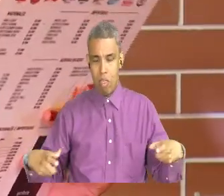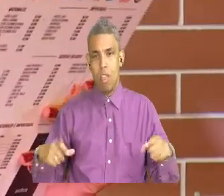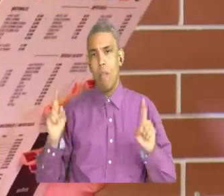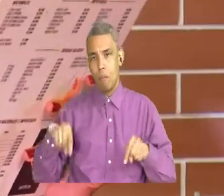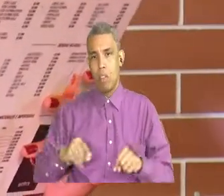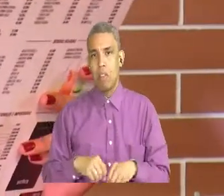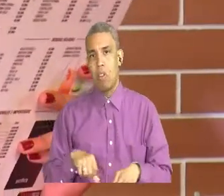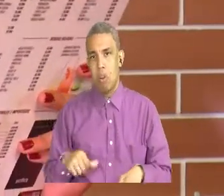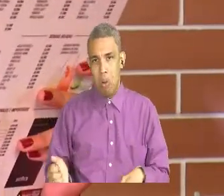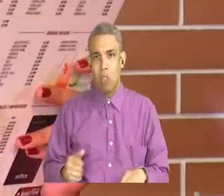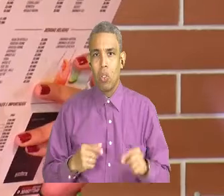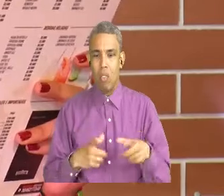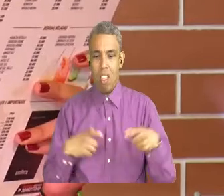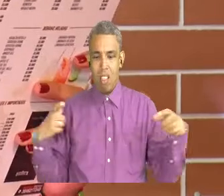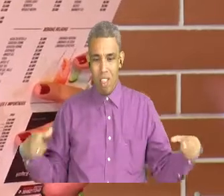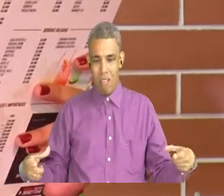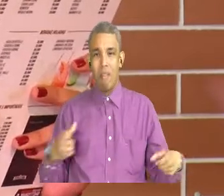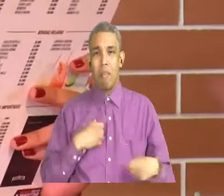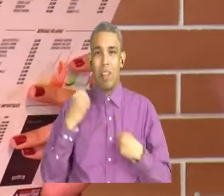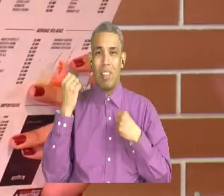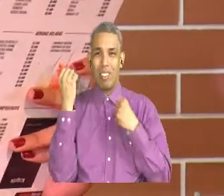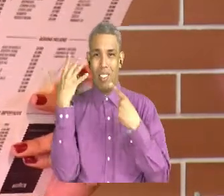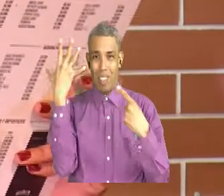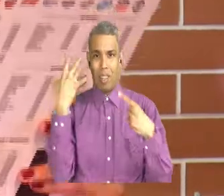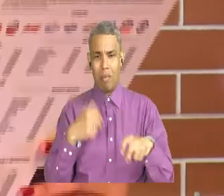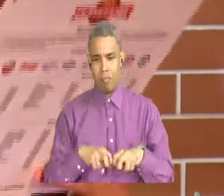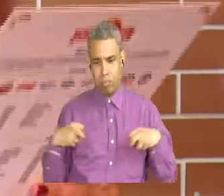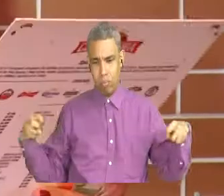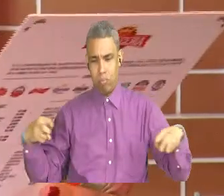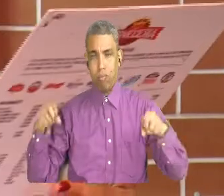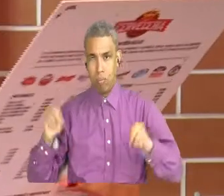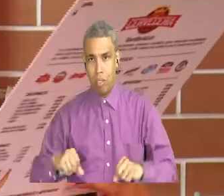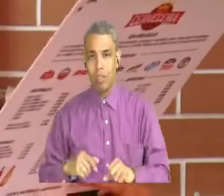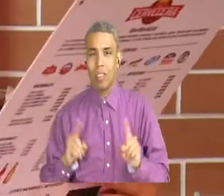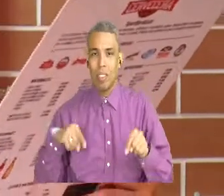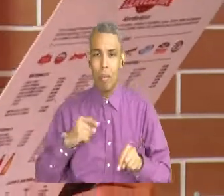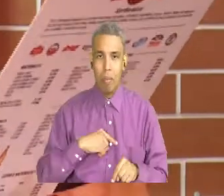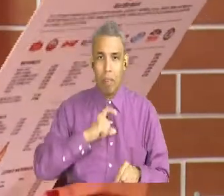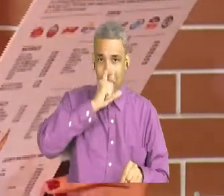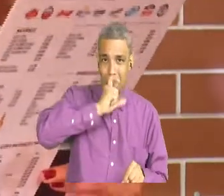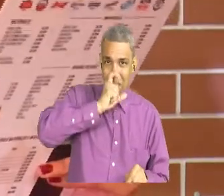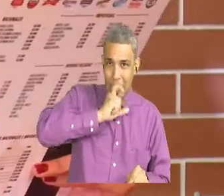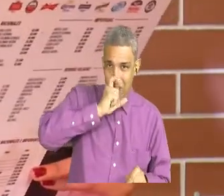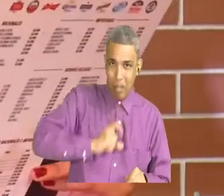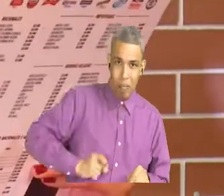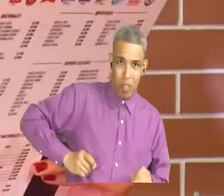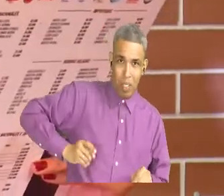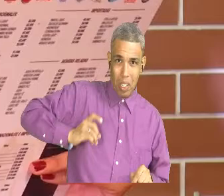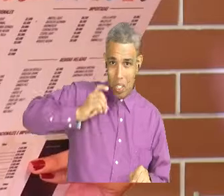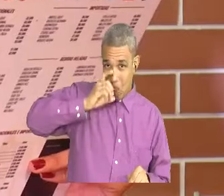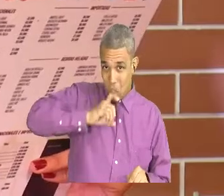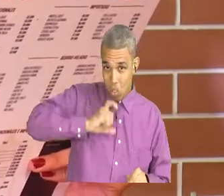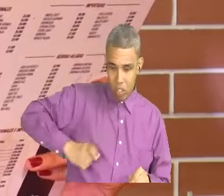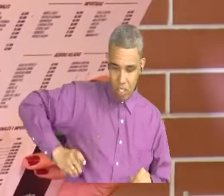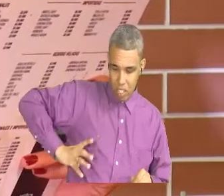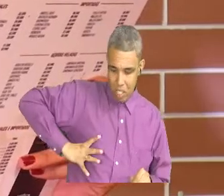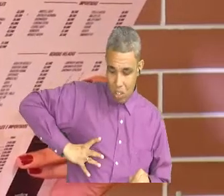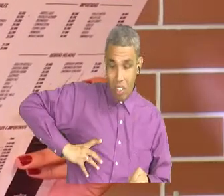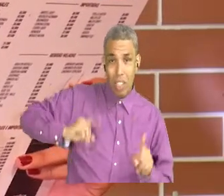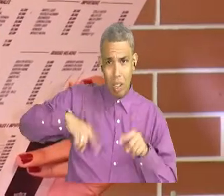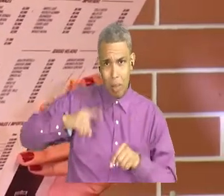personas. También tenemos costillitas pork, que son exquisitas costillitas de cerdos caramelizadas. Colombianitas, que son